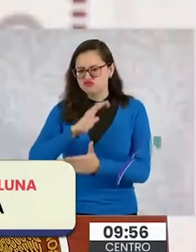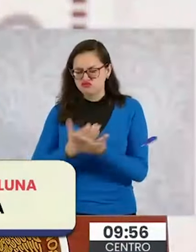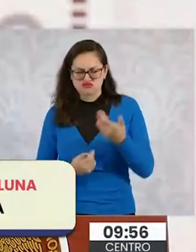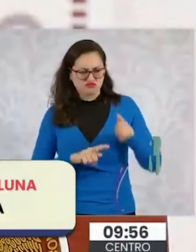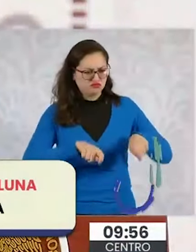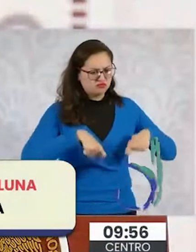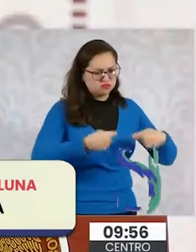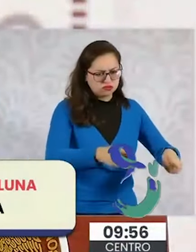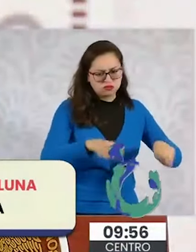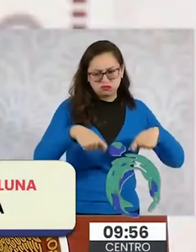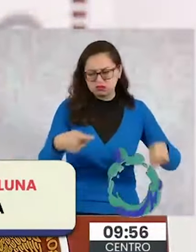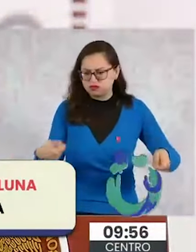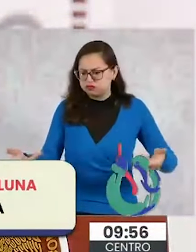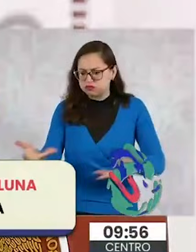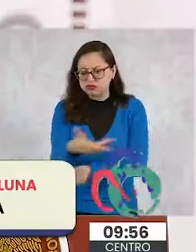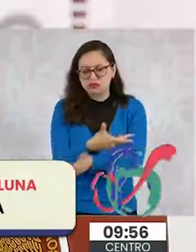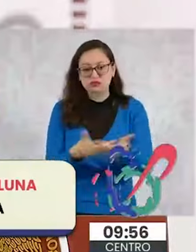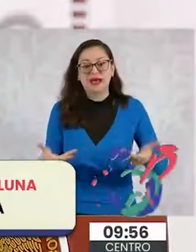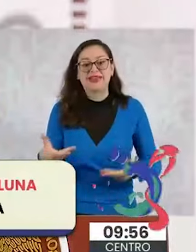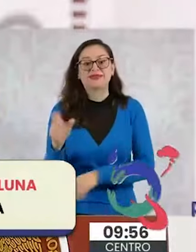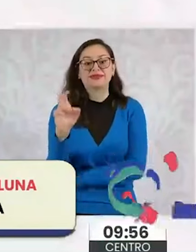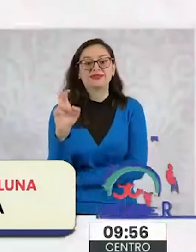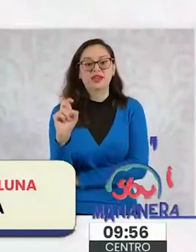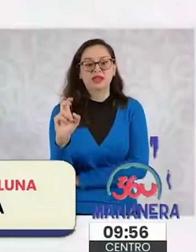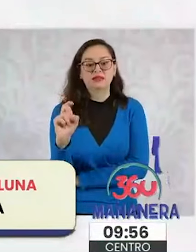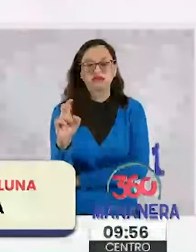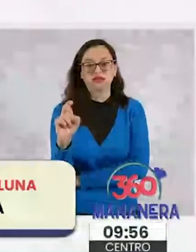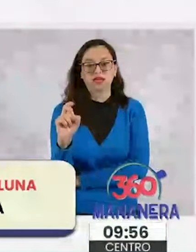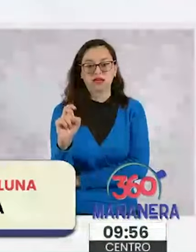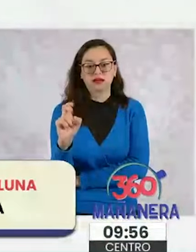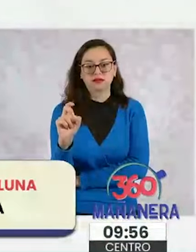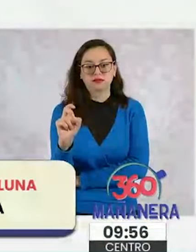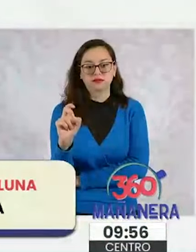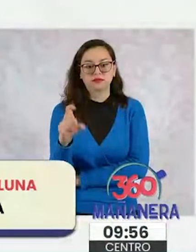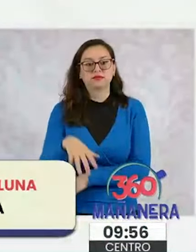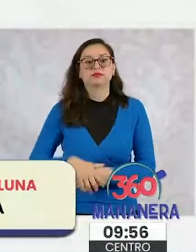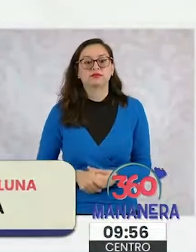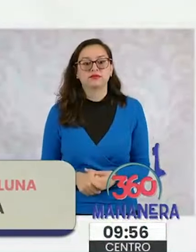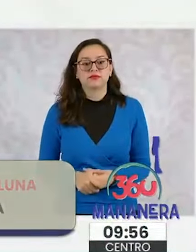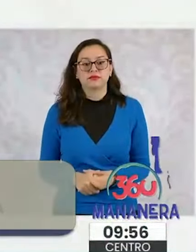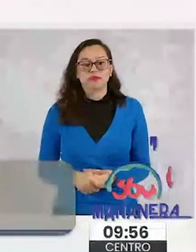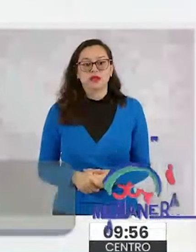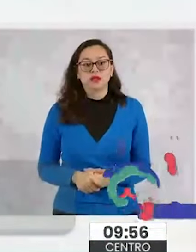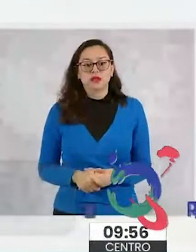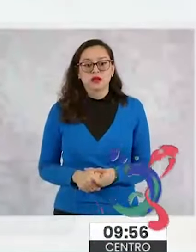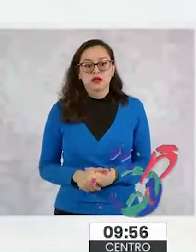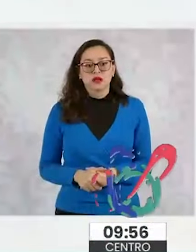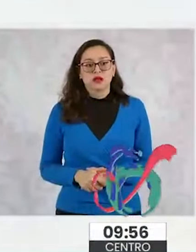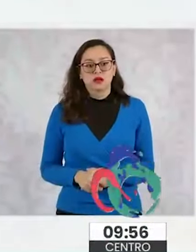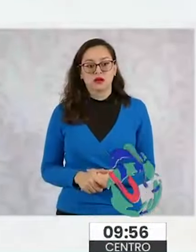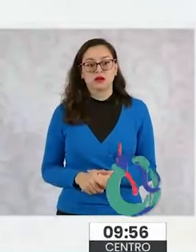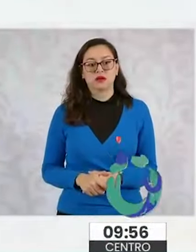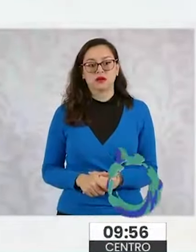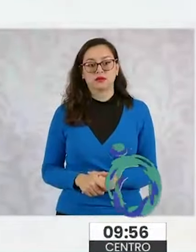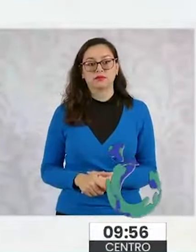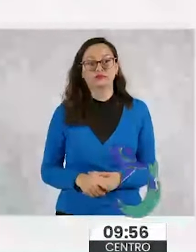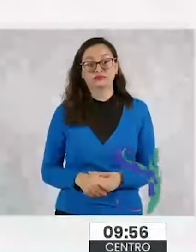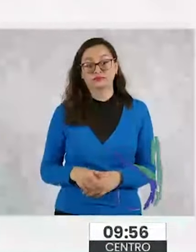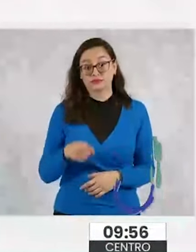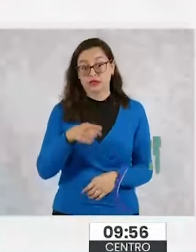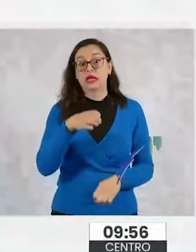contratos garcí Luna a través del tejido empresarial del grupo Weber encabezado por Mauricio Samuel